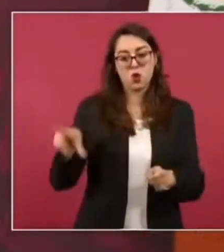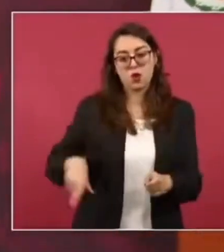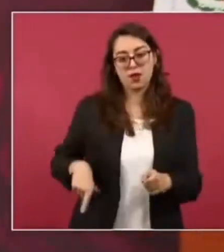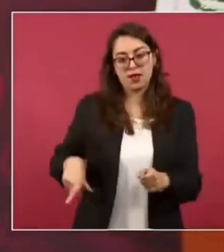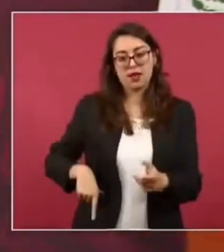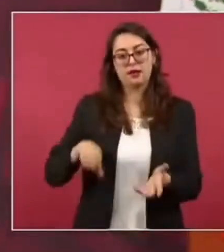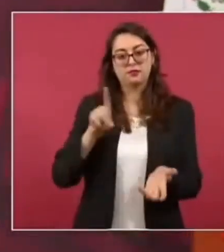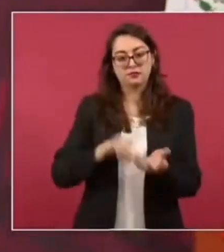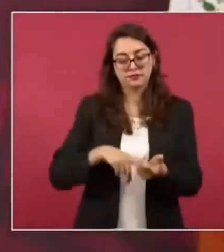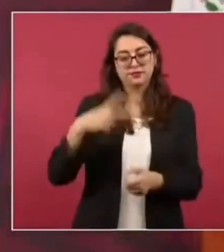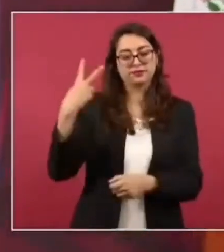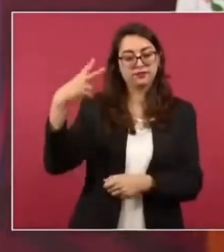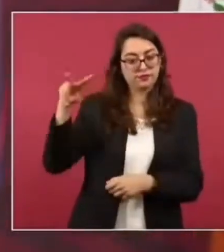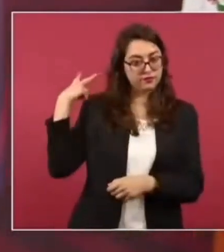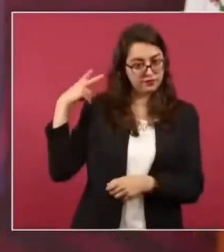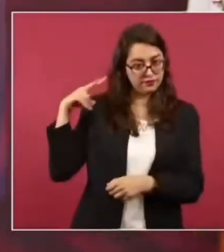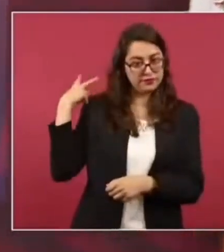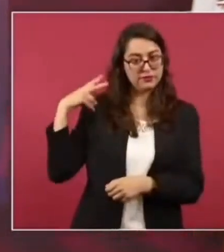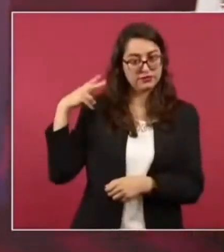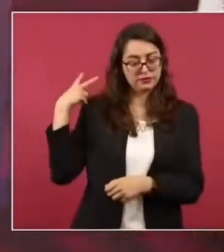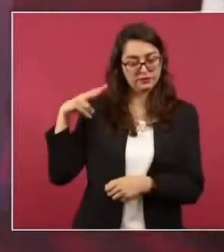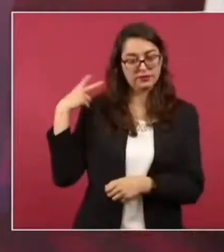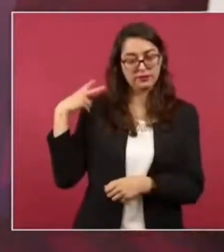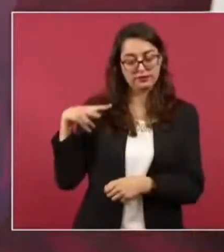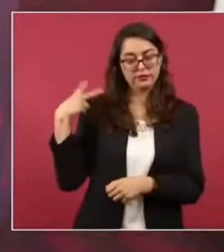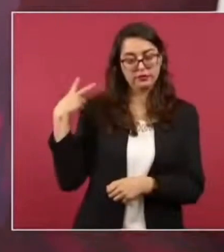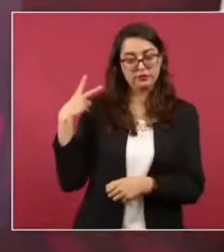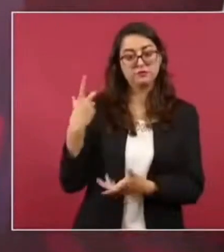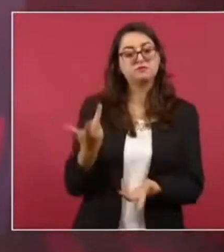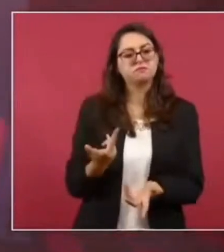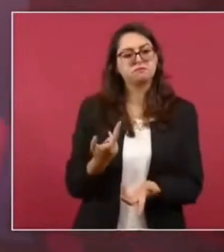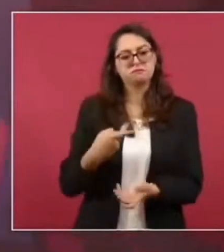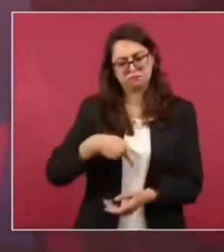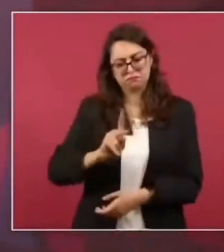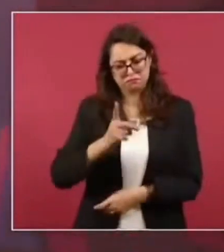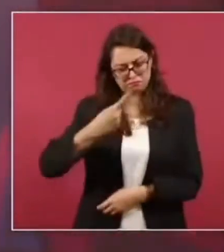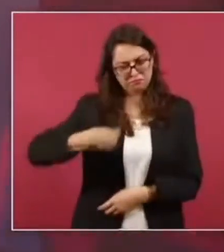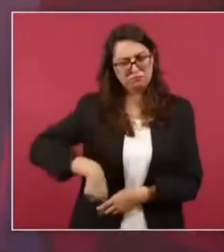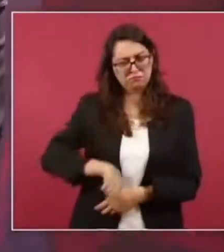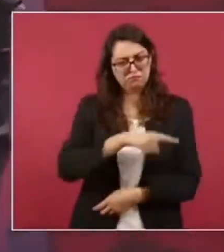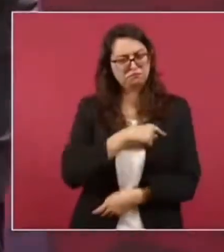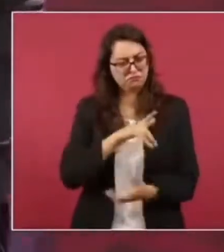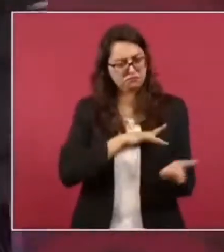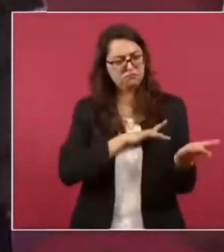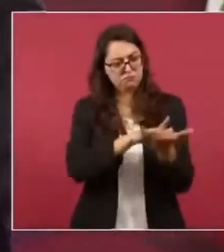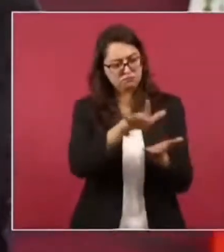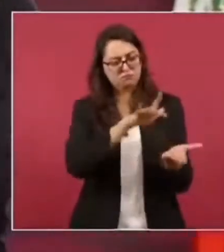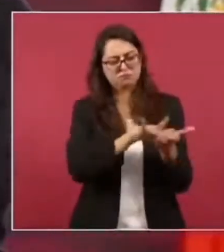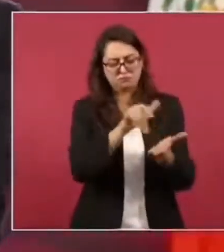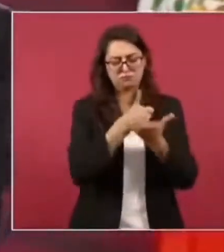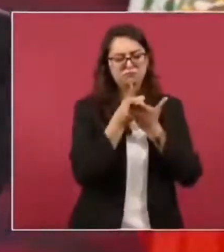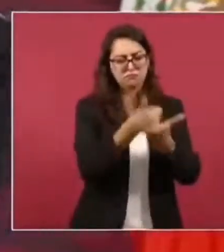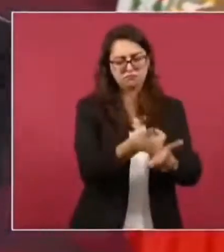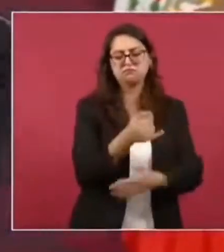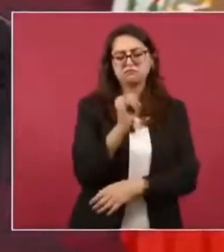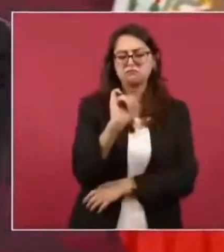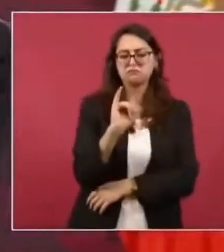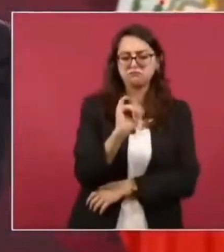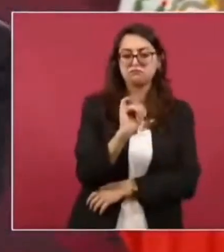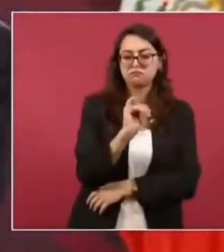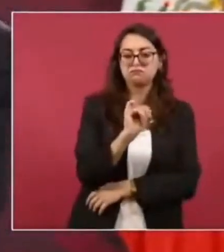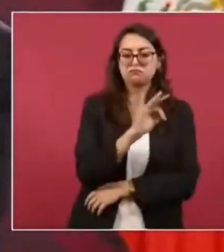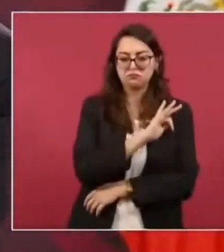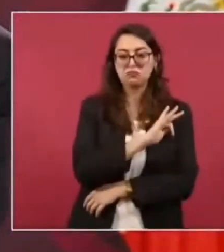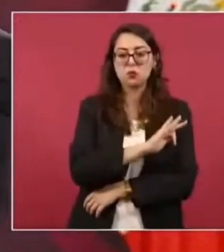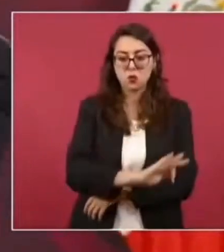gobierno del Estado y nosotros estaríamos en condiciones de ayudar. Lo